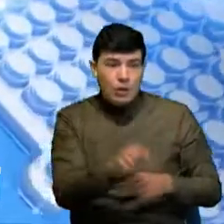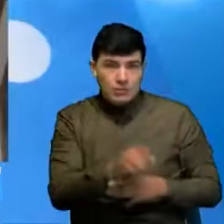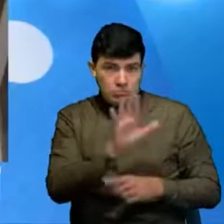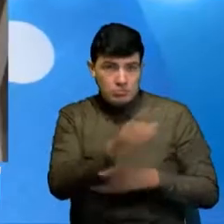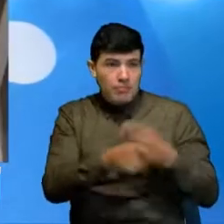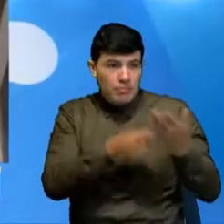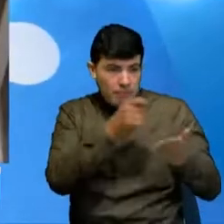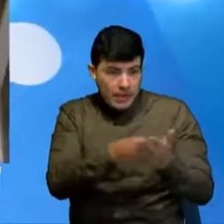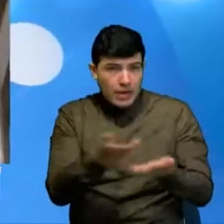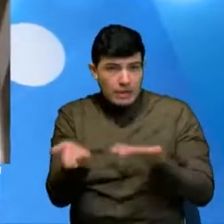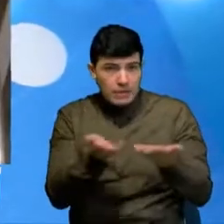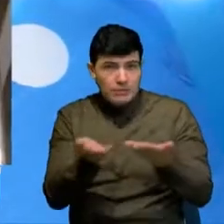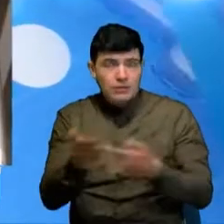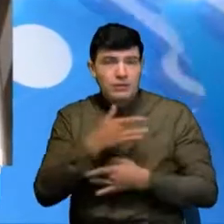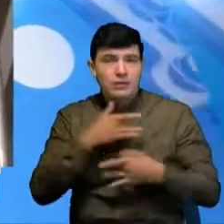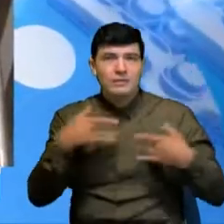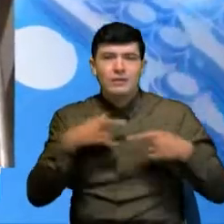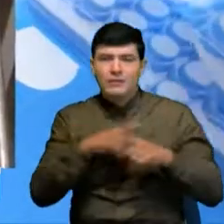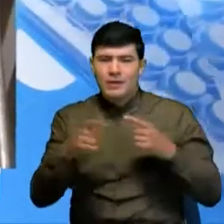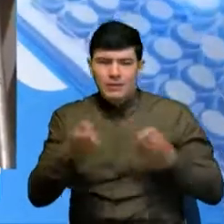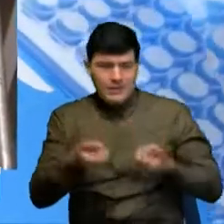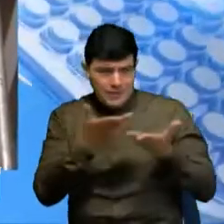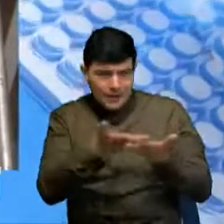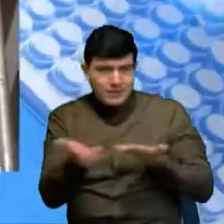servicios de salud no los recibe